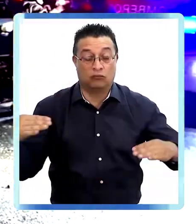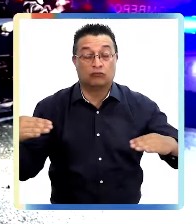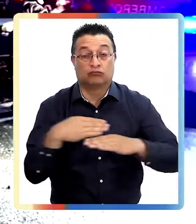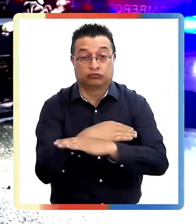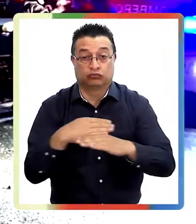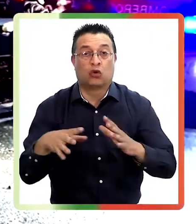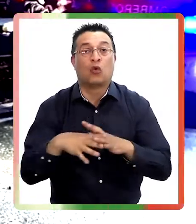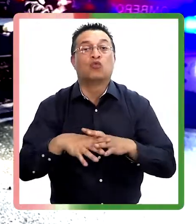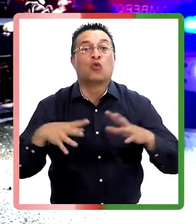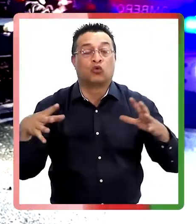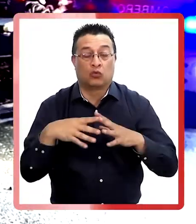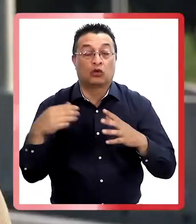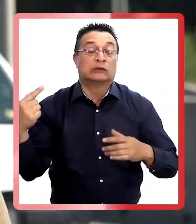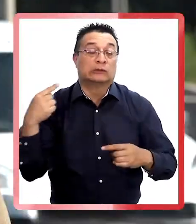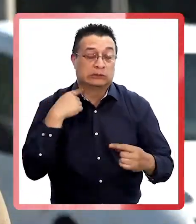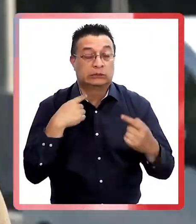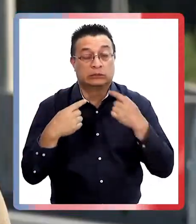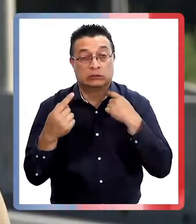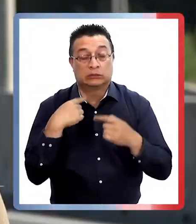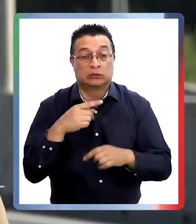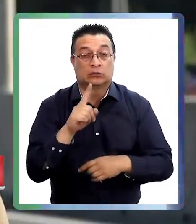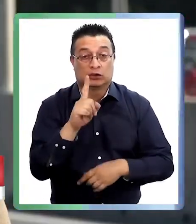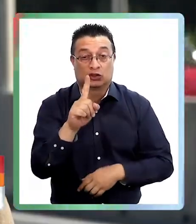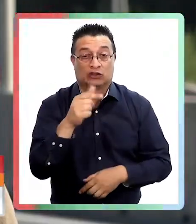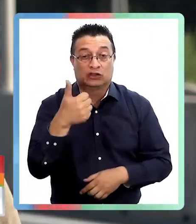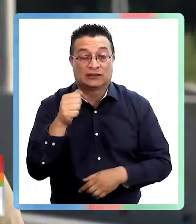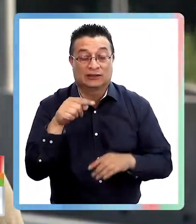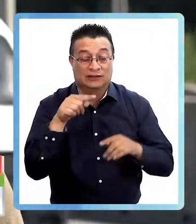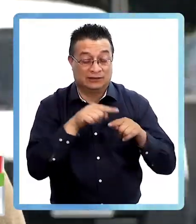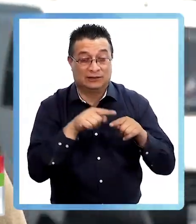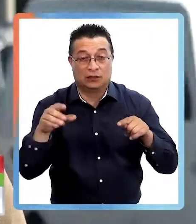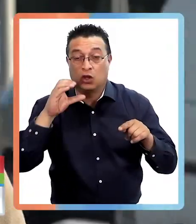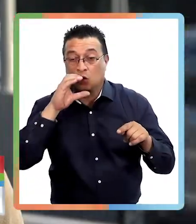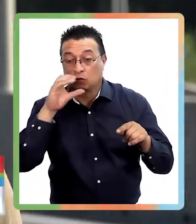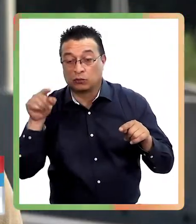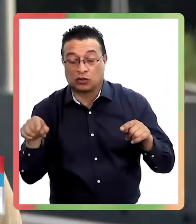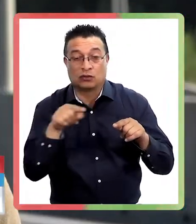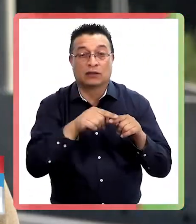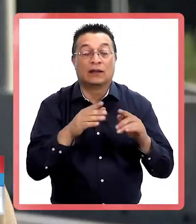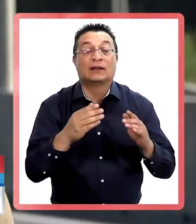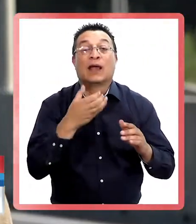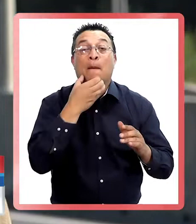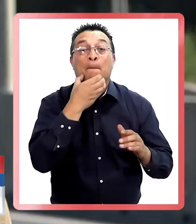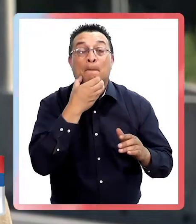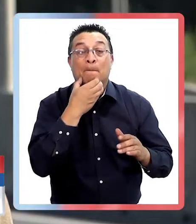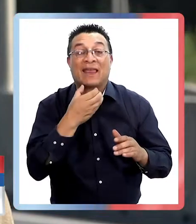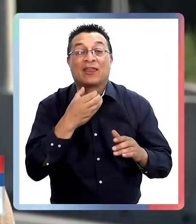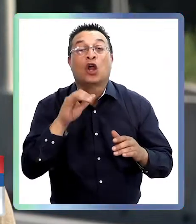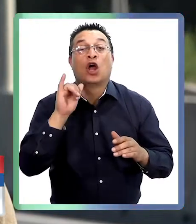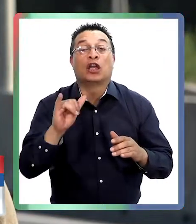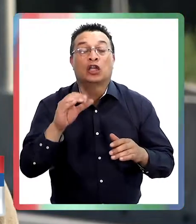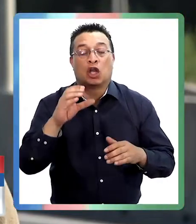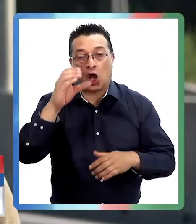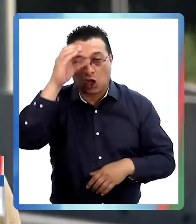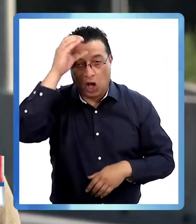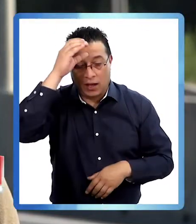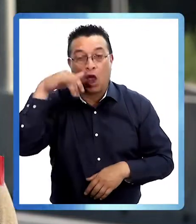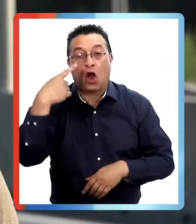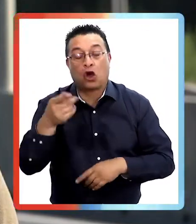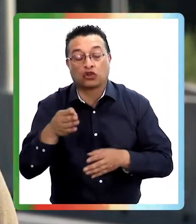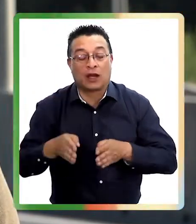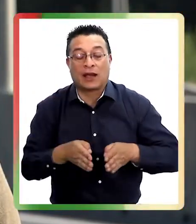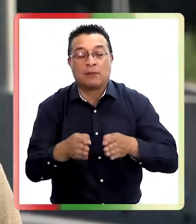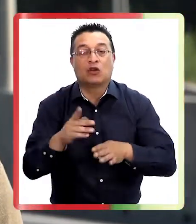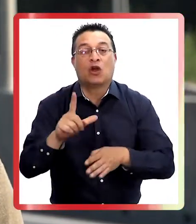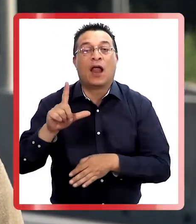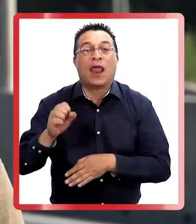están ocurriendo una gran cantidad de accidentes, que es la ruta 160, la que une Concepción, San Pedro, Coronel, y la otra ruta es la ruta de la Madera, la que